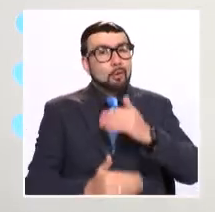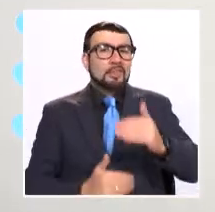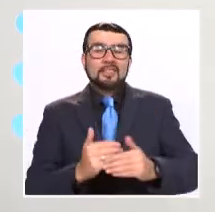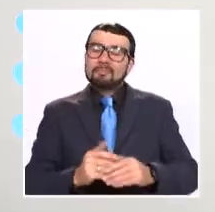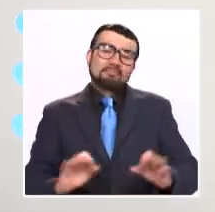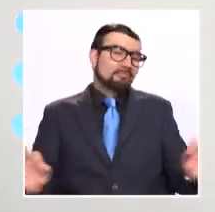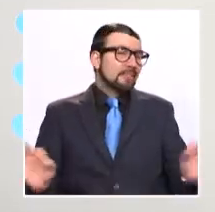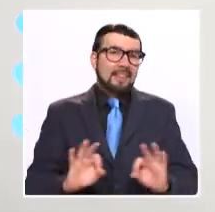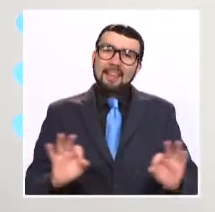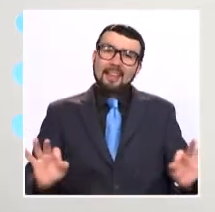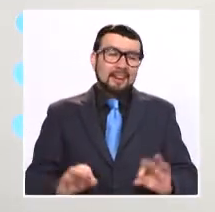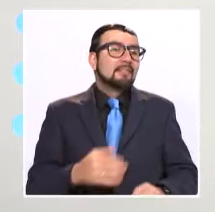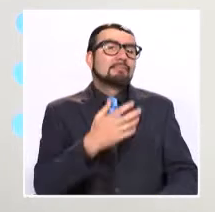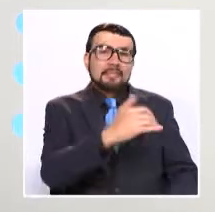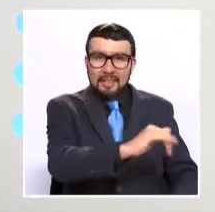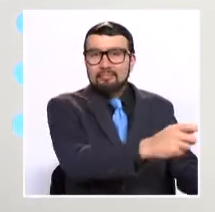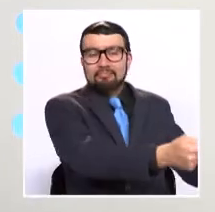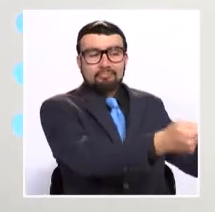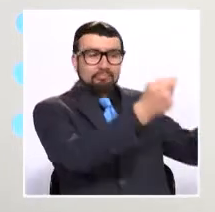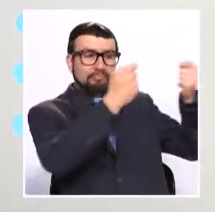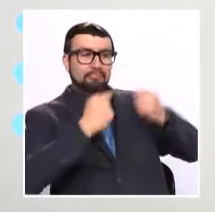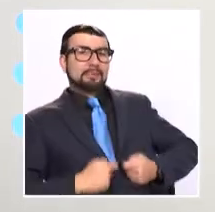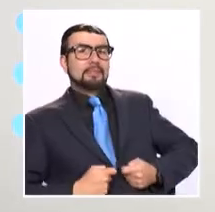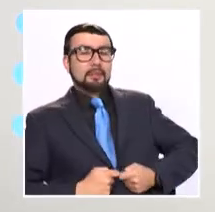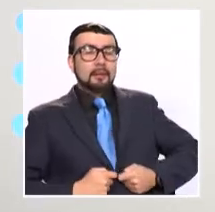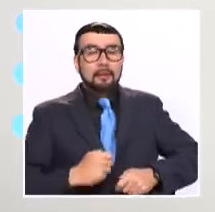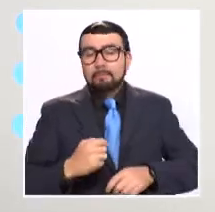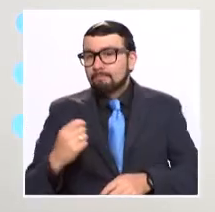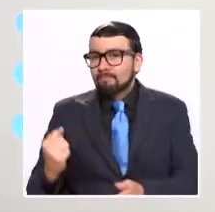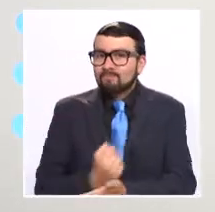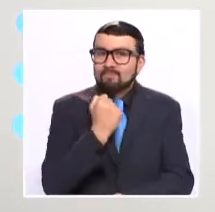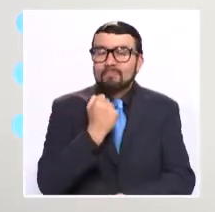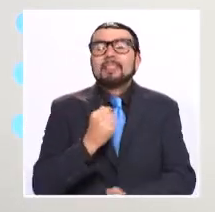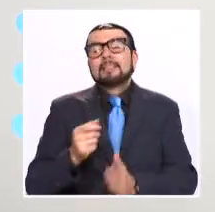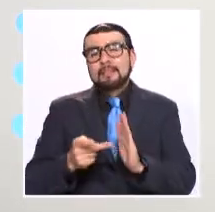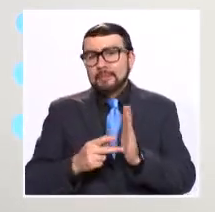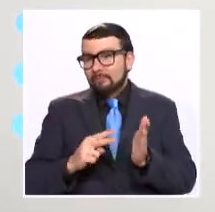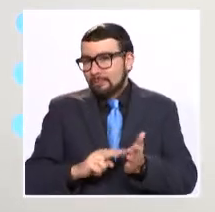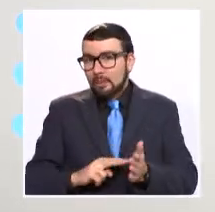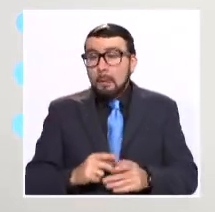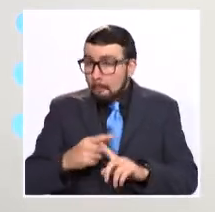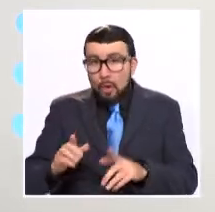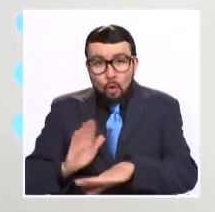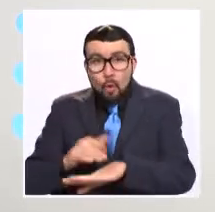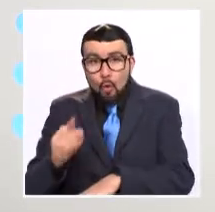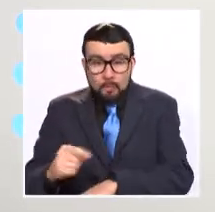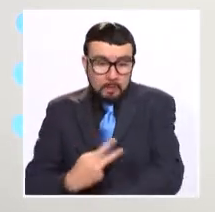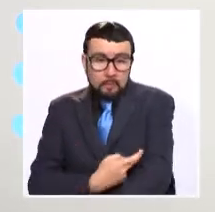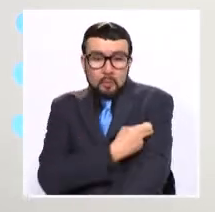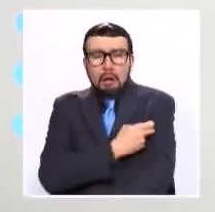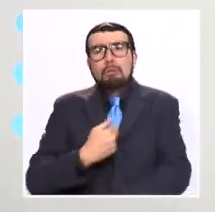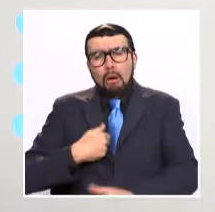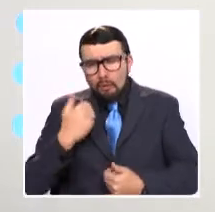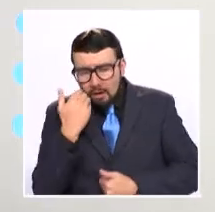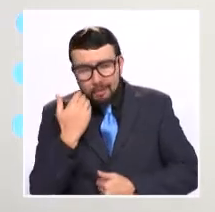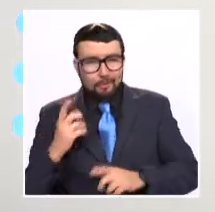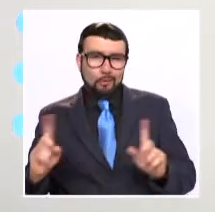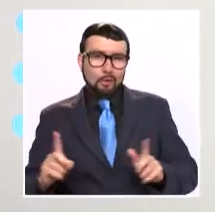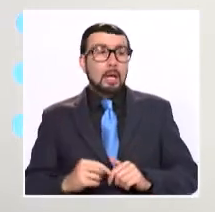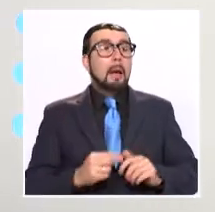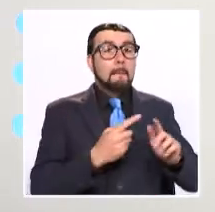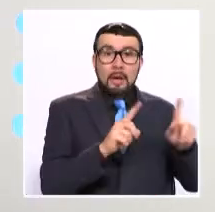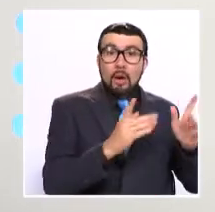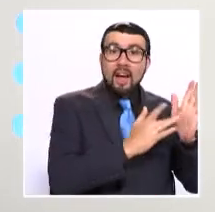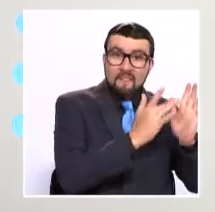estoy pasando, cursando, y entonces digo, fue la vacuna. Pero los dos picos son en abril y en septiembre, y apenas llegue